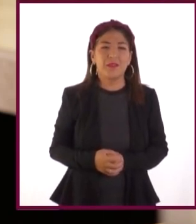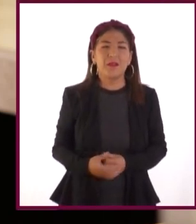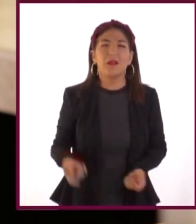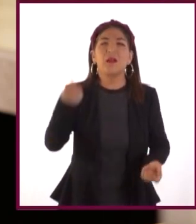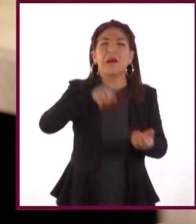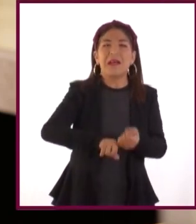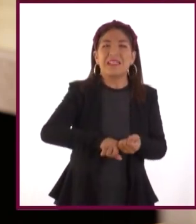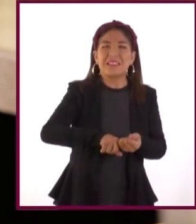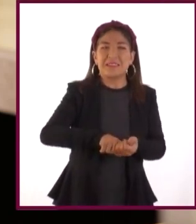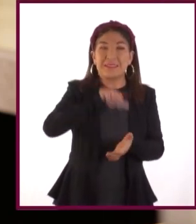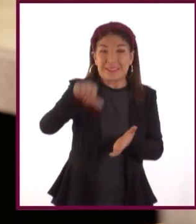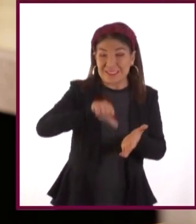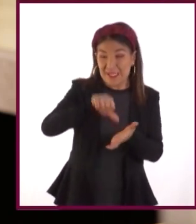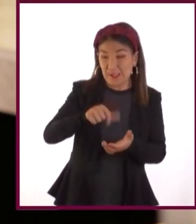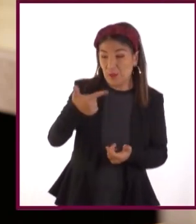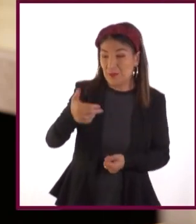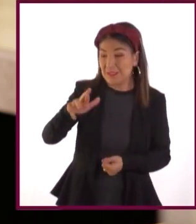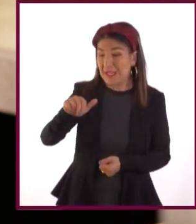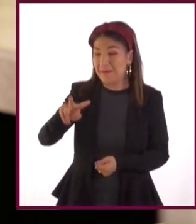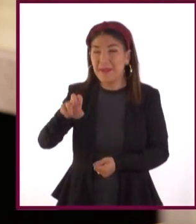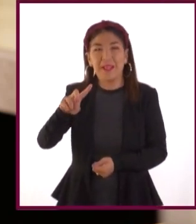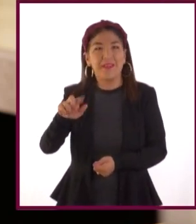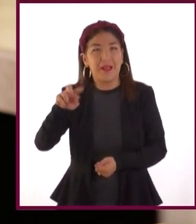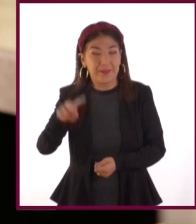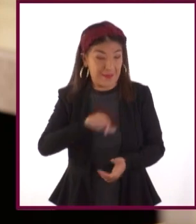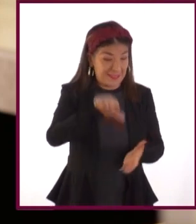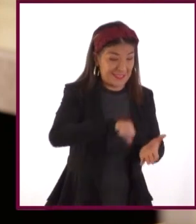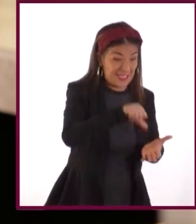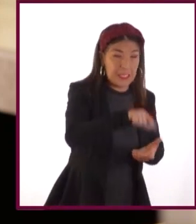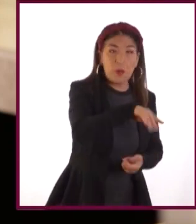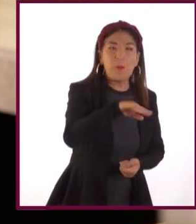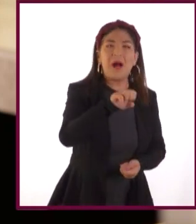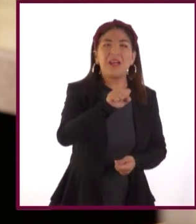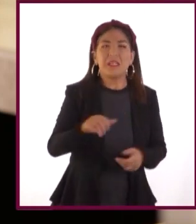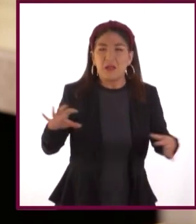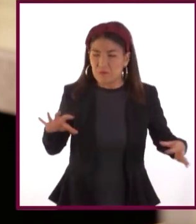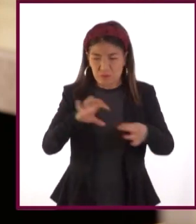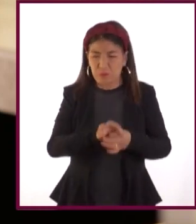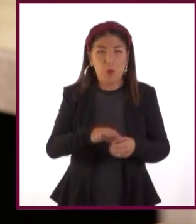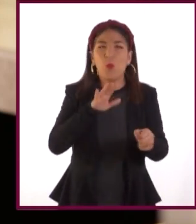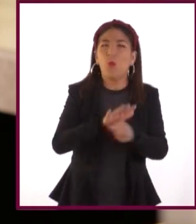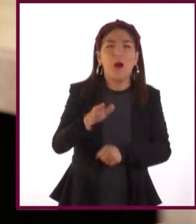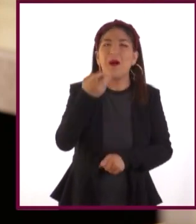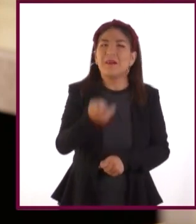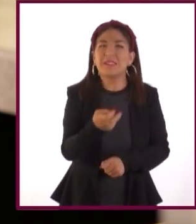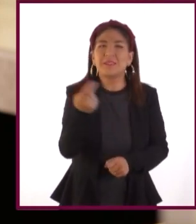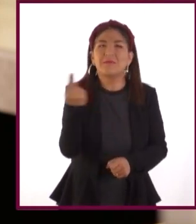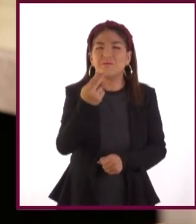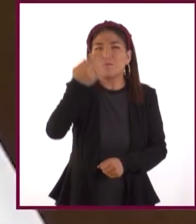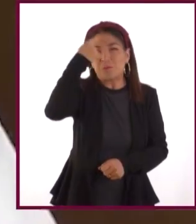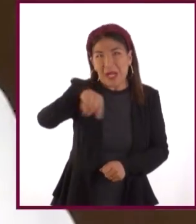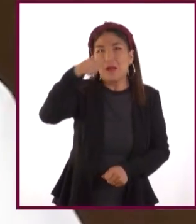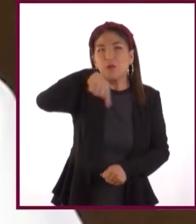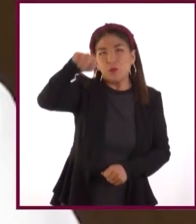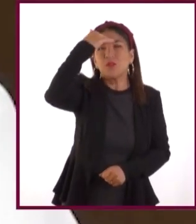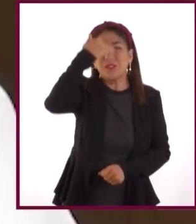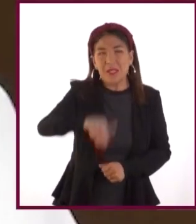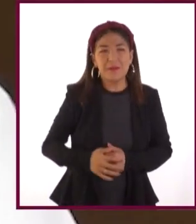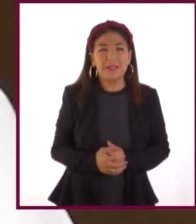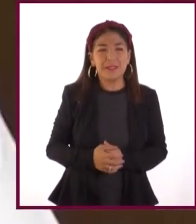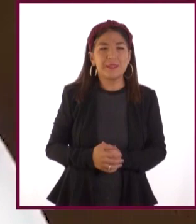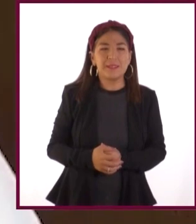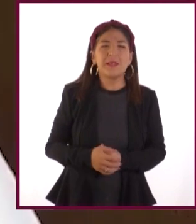la forma del recipiente, pero la cantidad de masa no va en relación con la geometría del